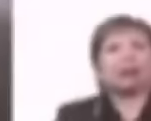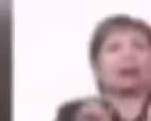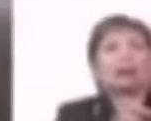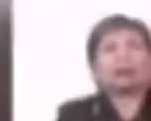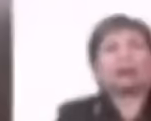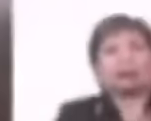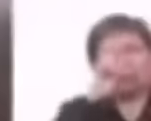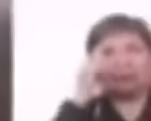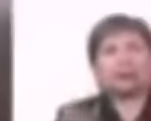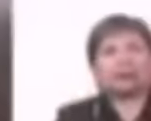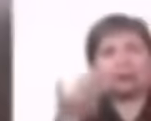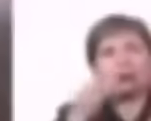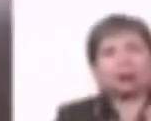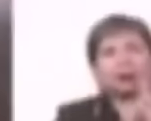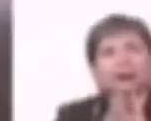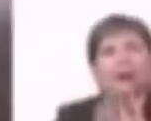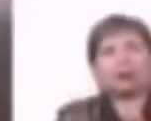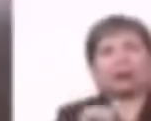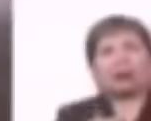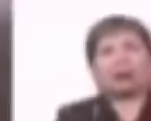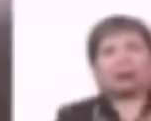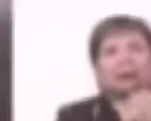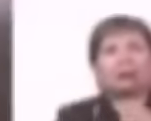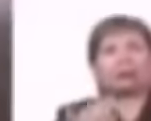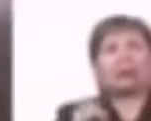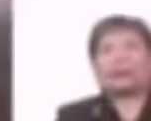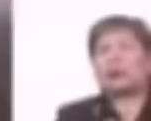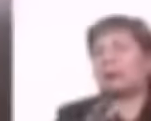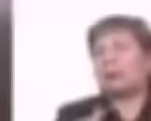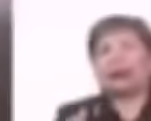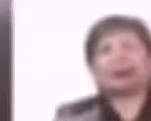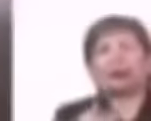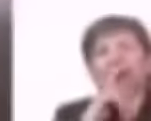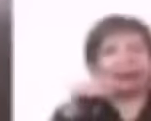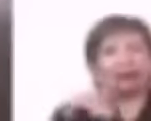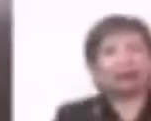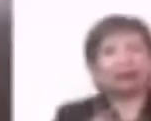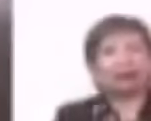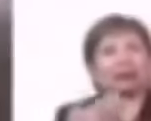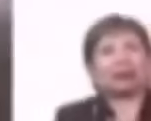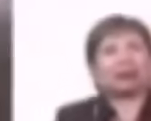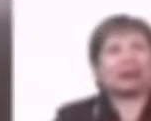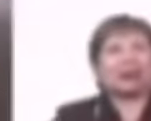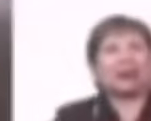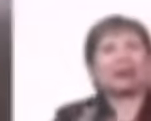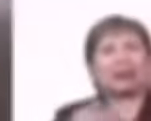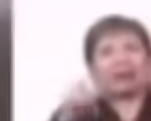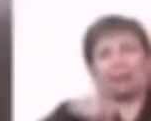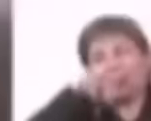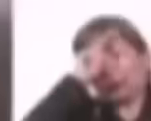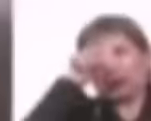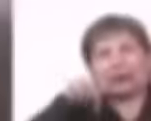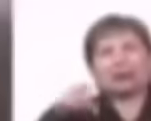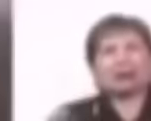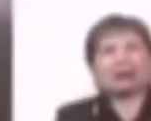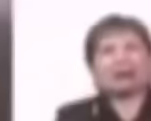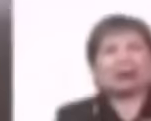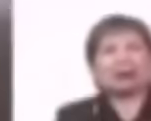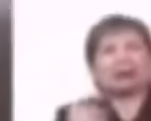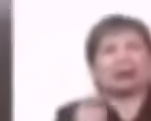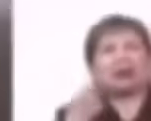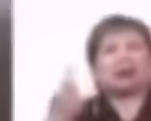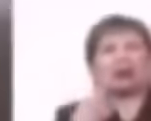país surja de las cenizas como el ave fénix. No podemos seguir cayendo en esto, estimado presidente. El Perú necesita reactivarse,